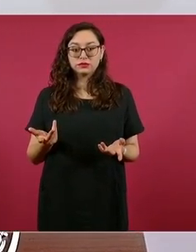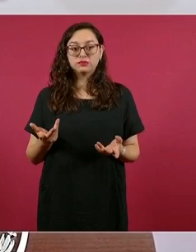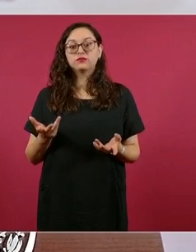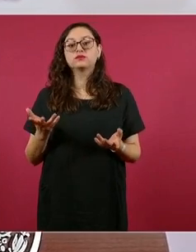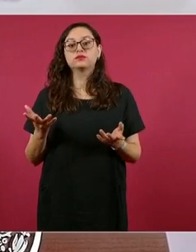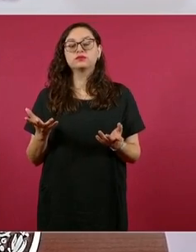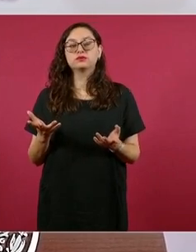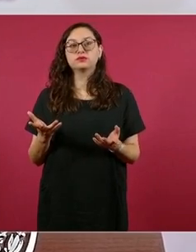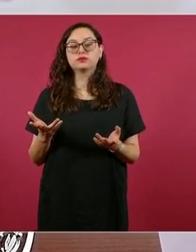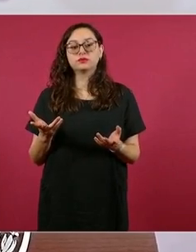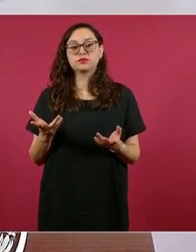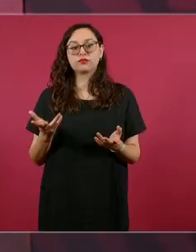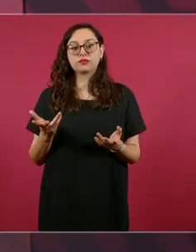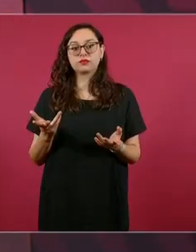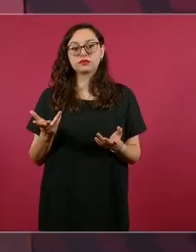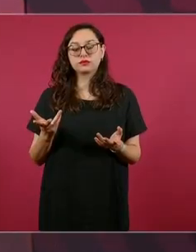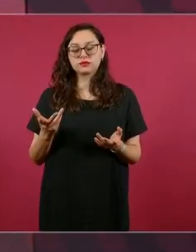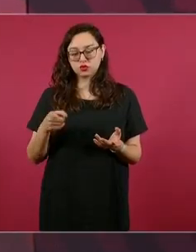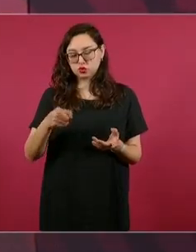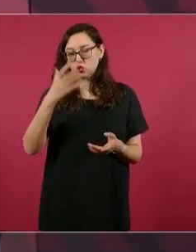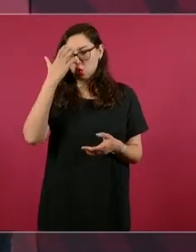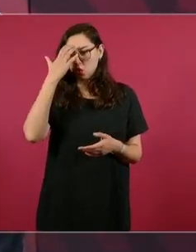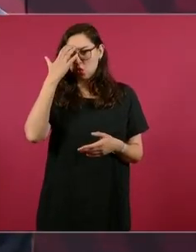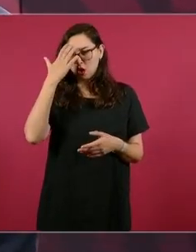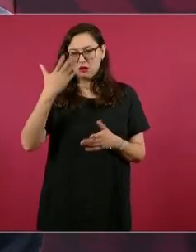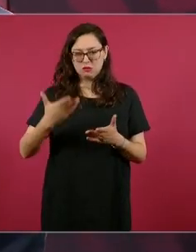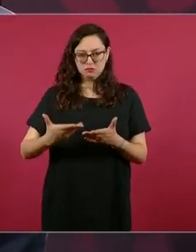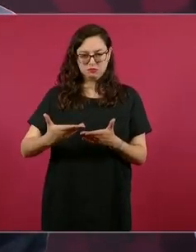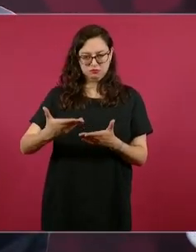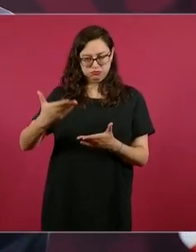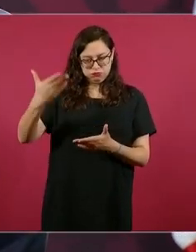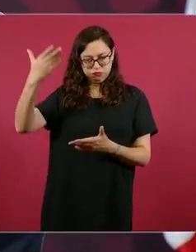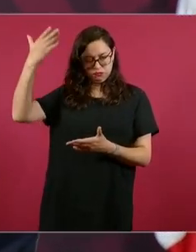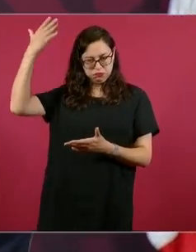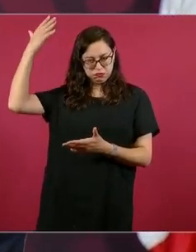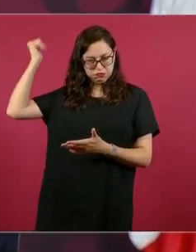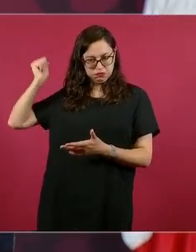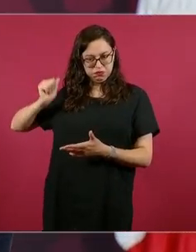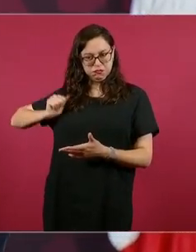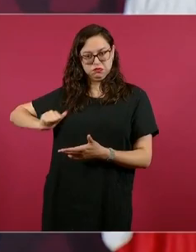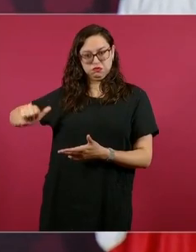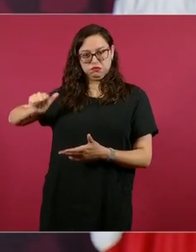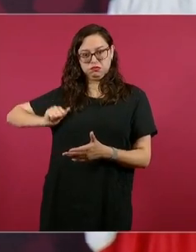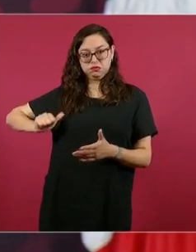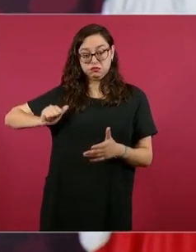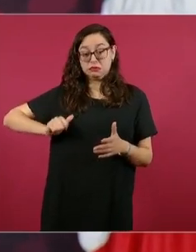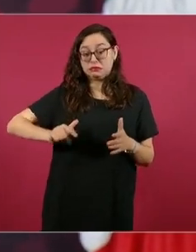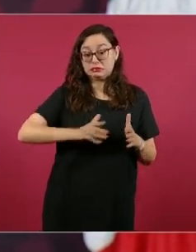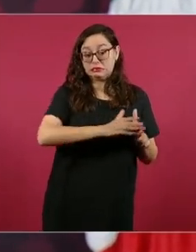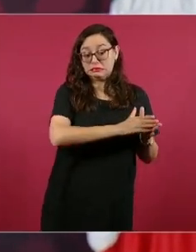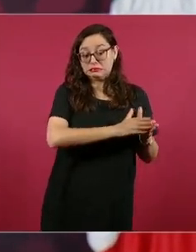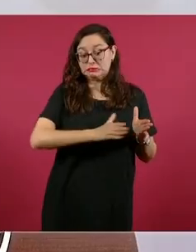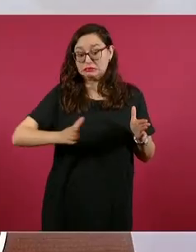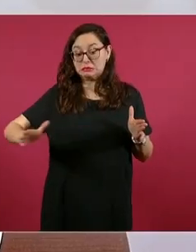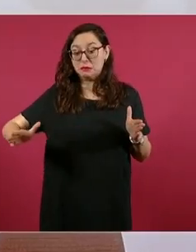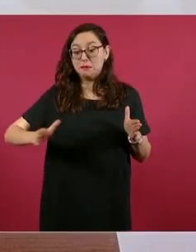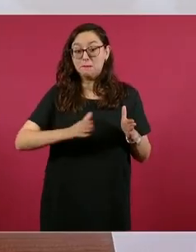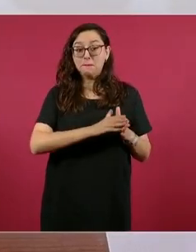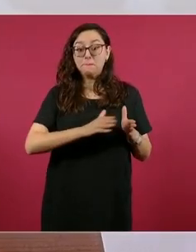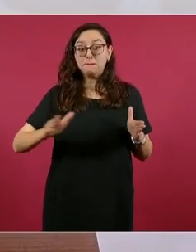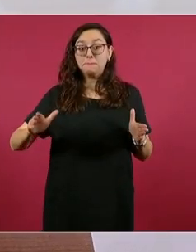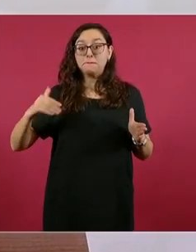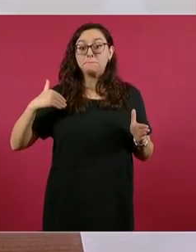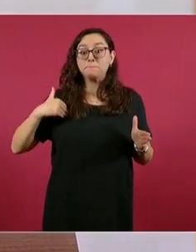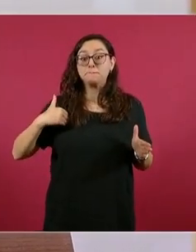el desarrollo estabilizador, que se le llegó a considerar como el milagro mexicano,